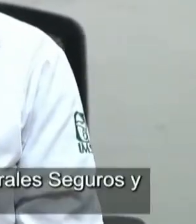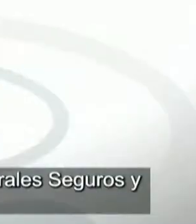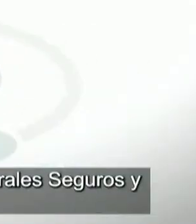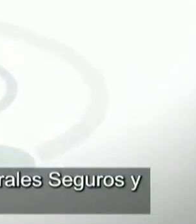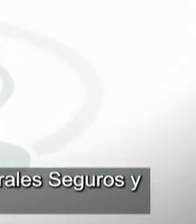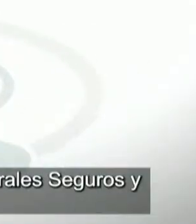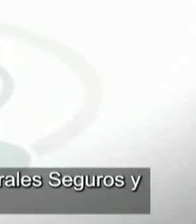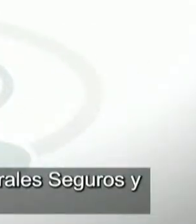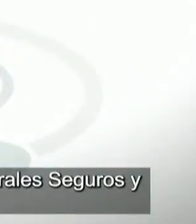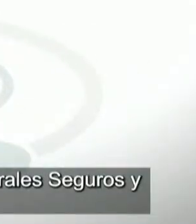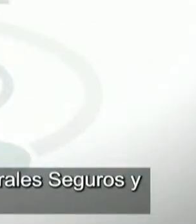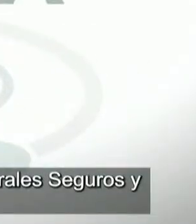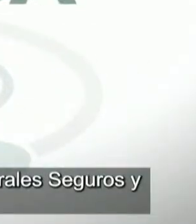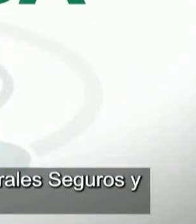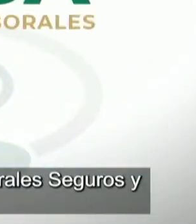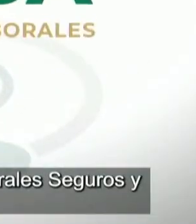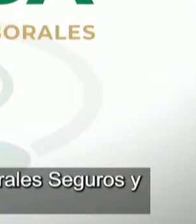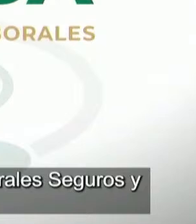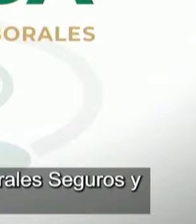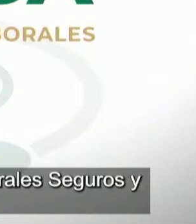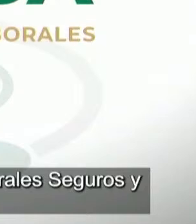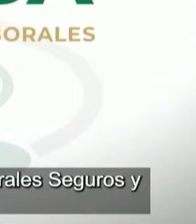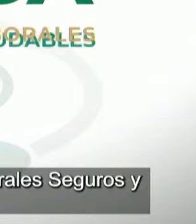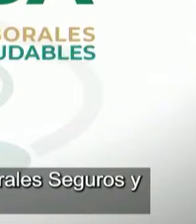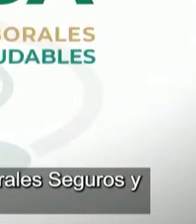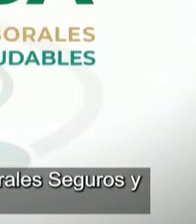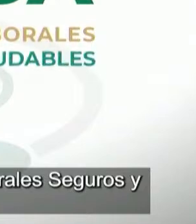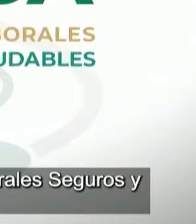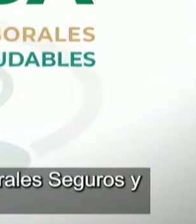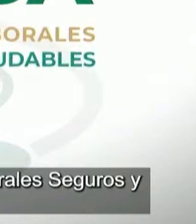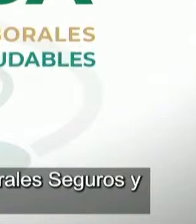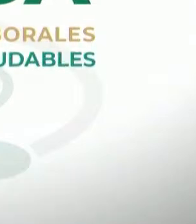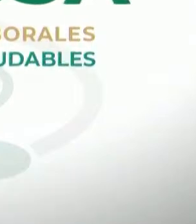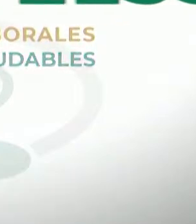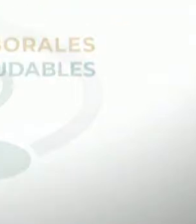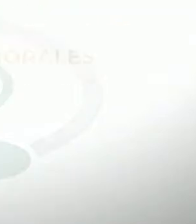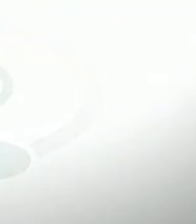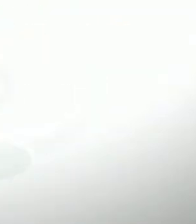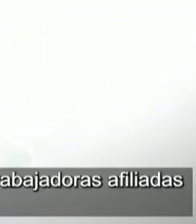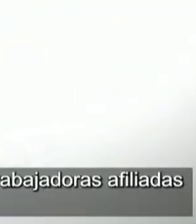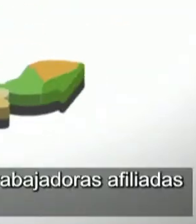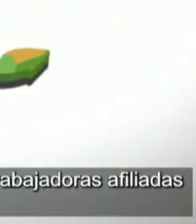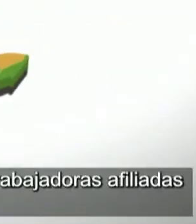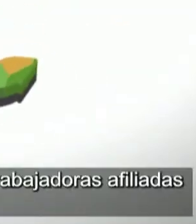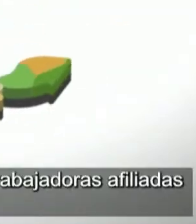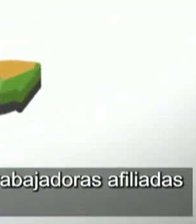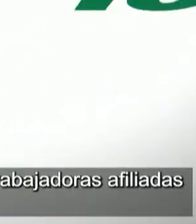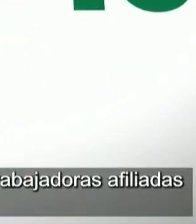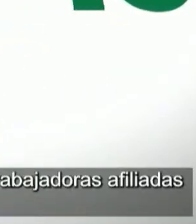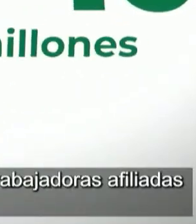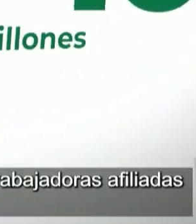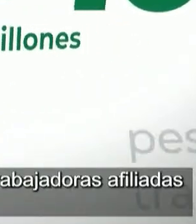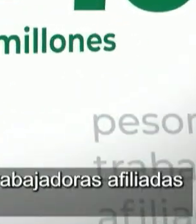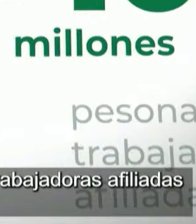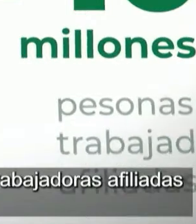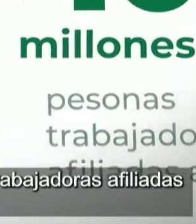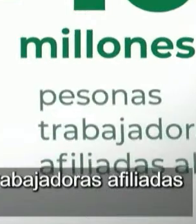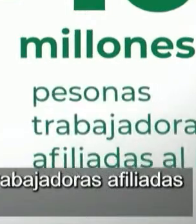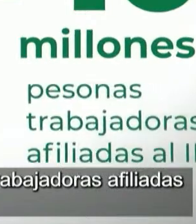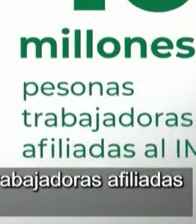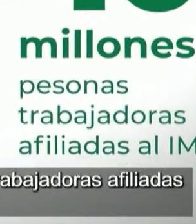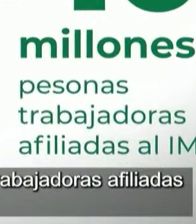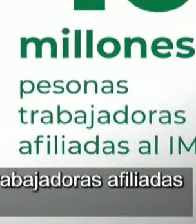prioridad. Por eso hoy nace ELSA, Entornos Laborales Seguros y Saludables. En México, más de 10 millones de